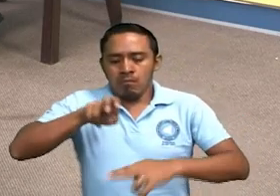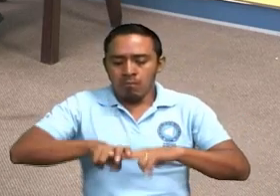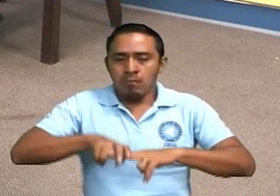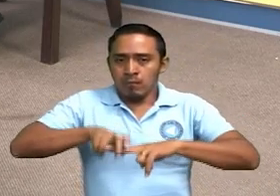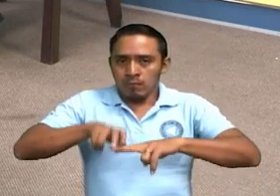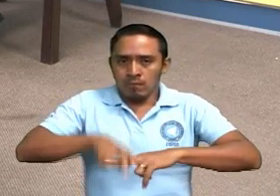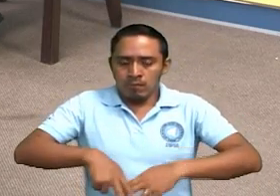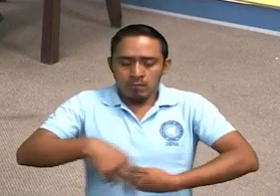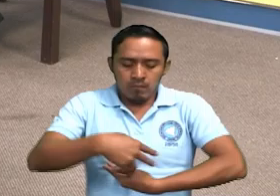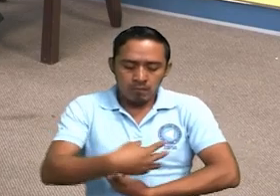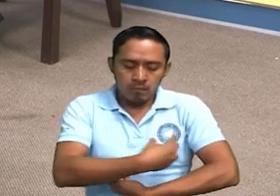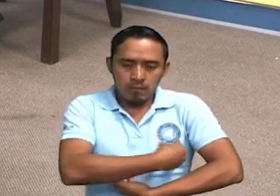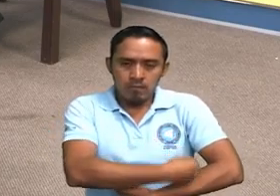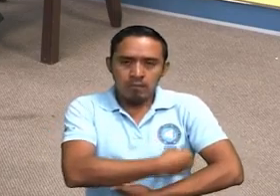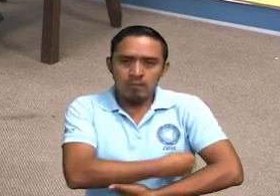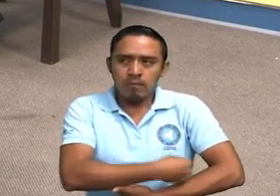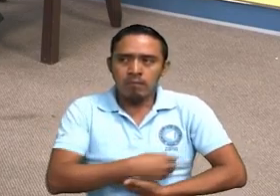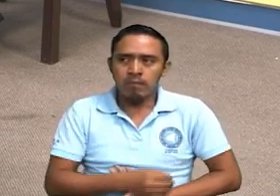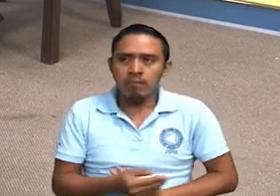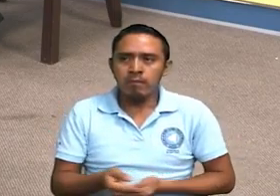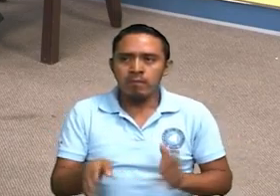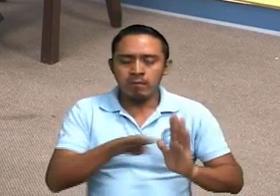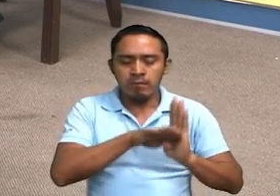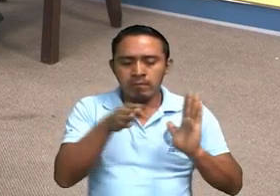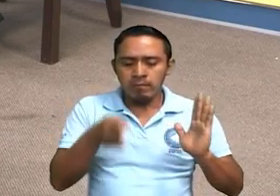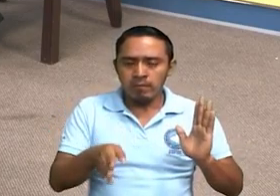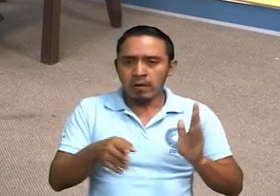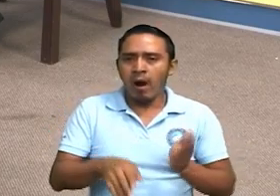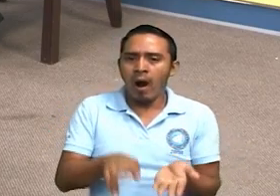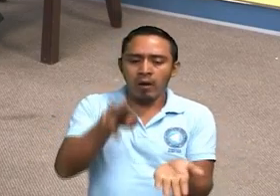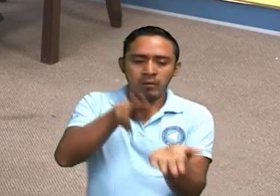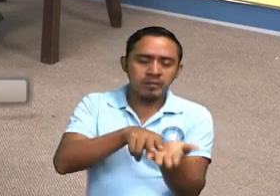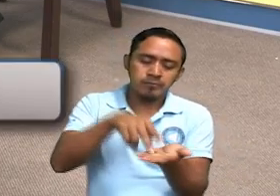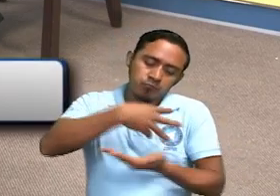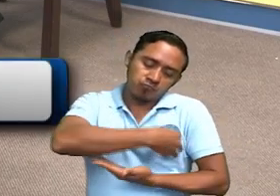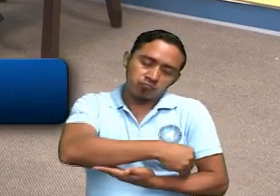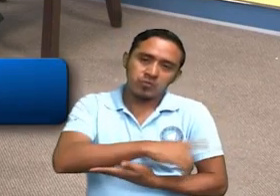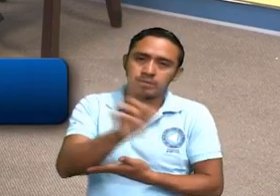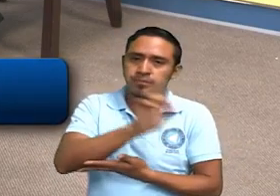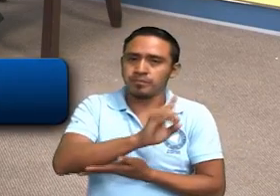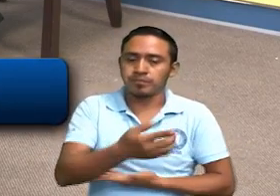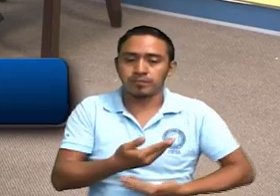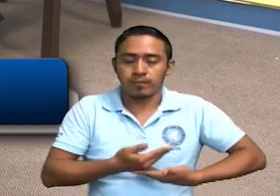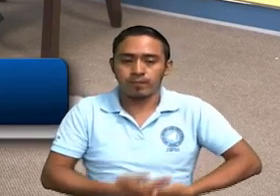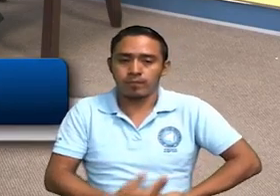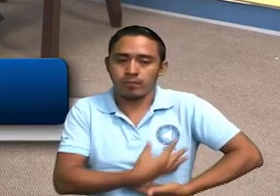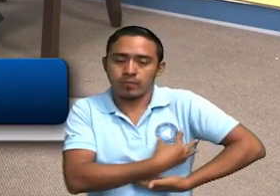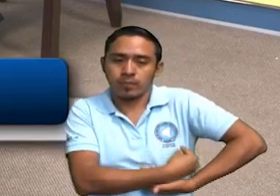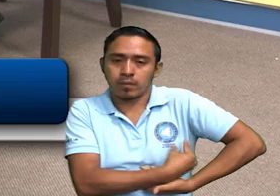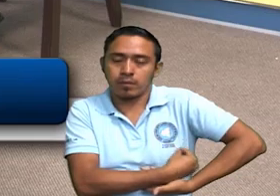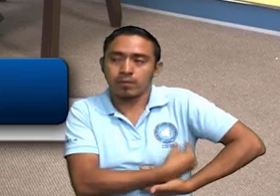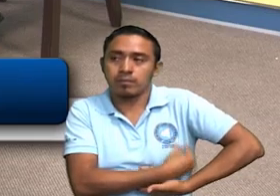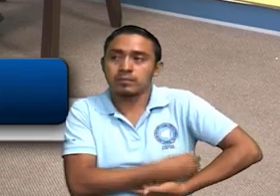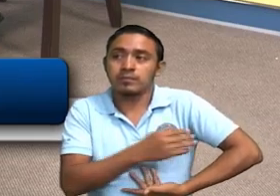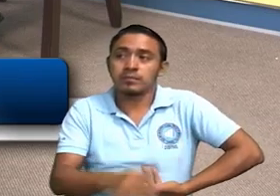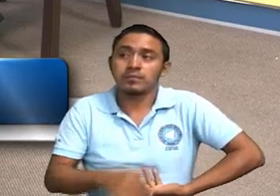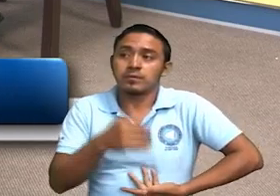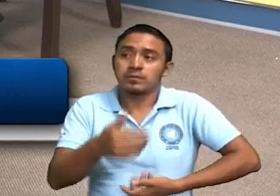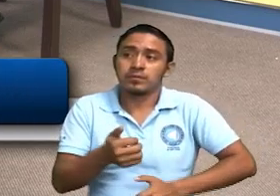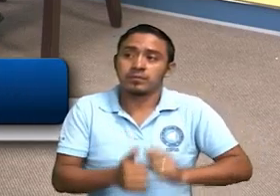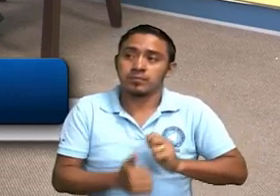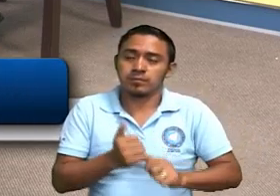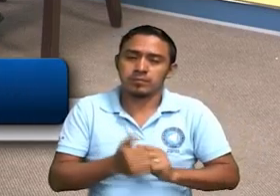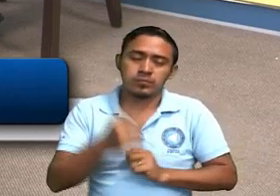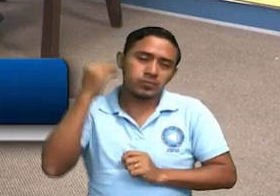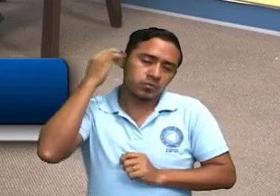Hay que levantarse de la cama, sentado, ¿verdad? Y sentar al niño, ponerlo inclinado y darle a amamantar, porque después vienen los dolores